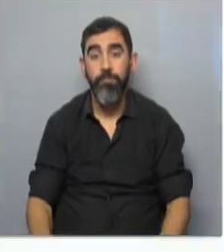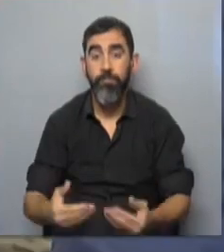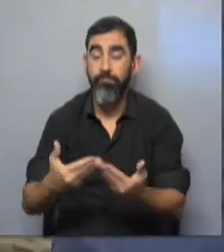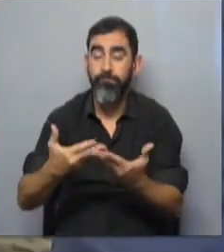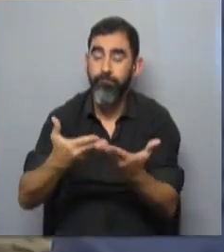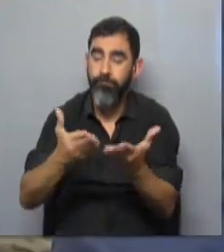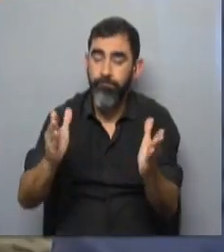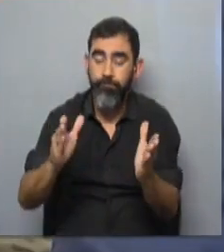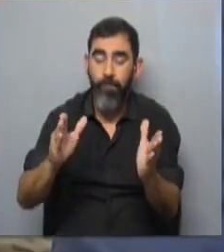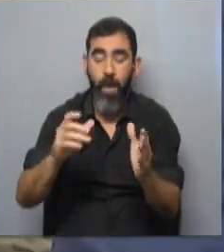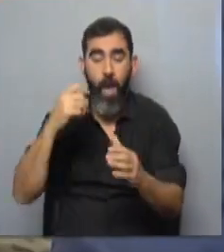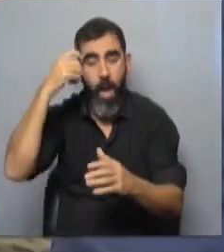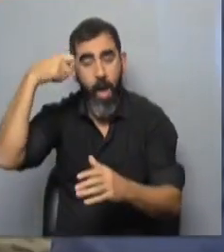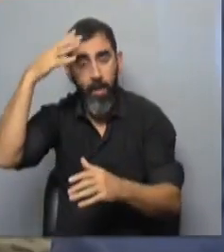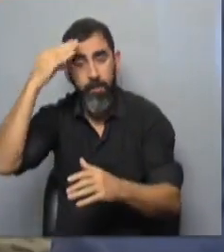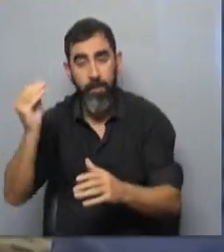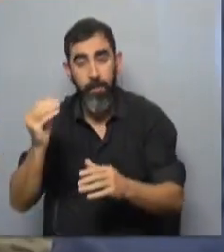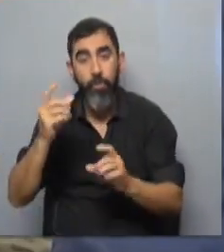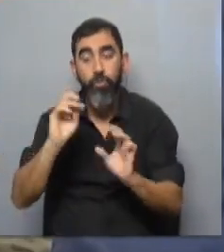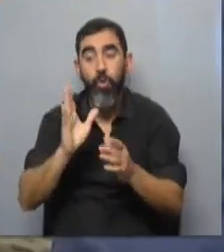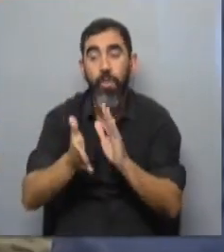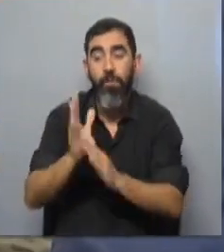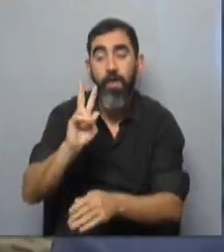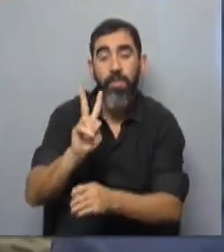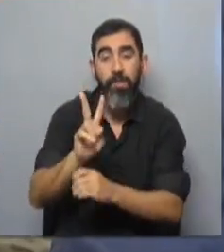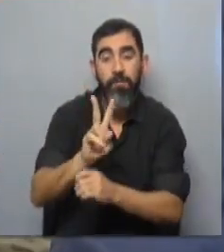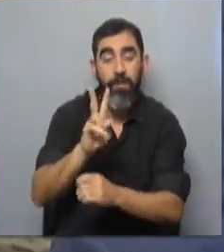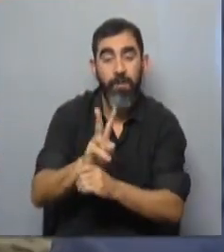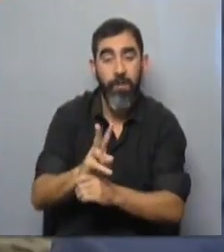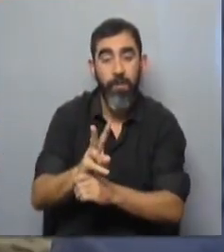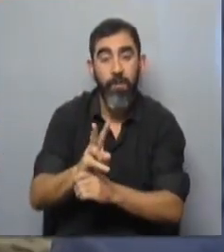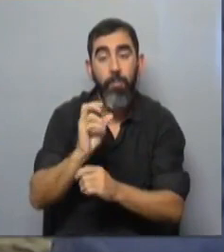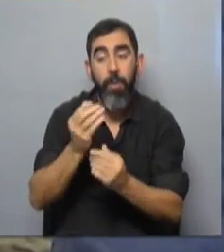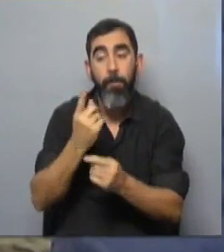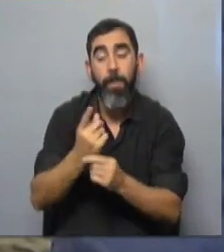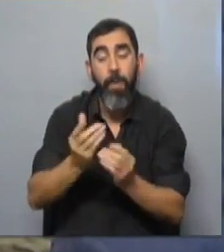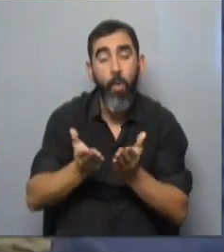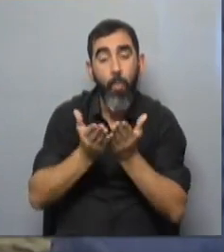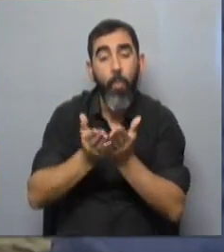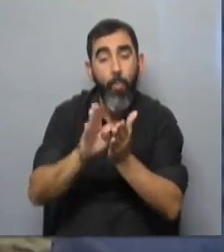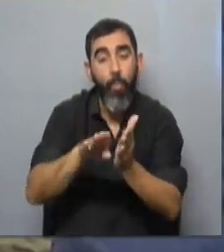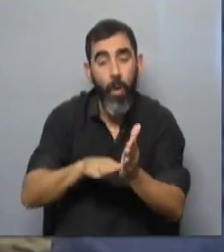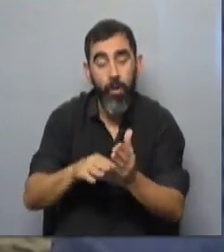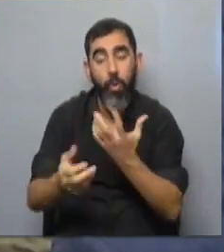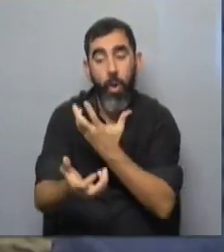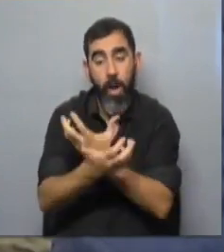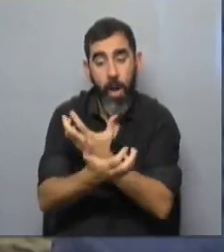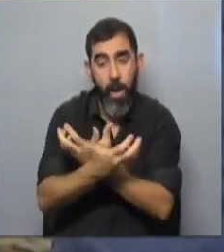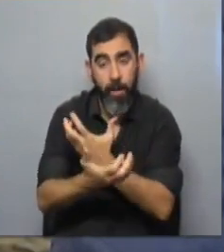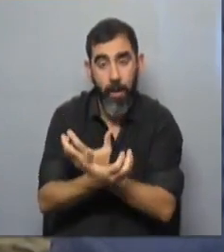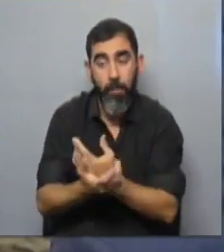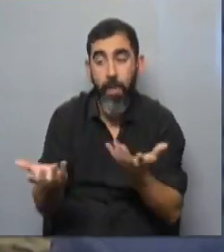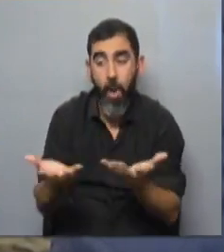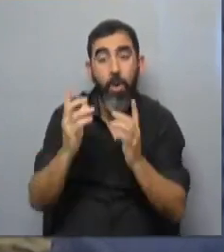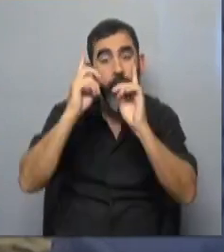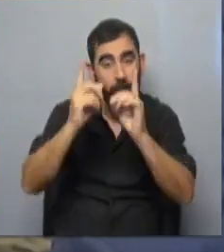él. Hoy lo único que queda es salir a defender, porque arrancaron con el puerto, siguen con ANCAP, y ahora siguen